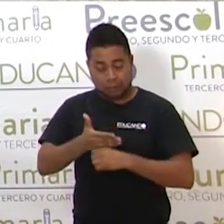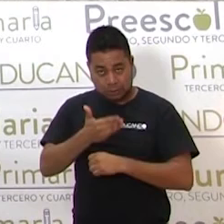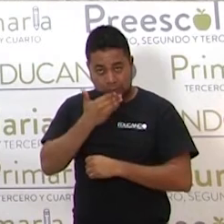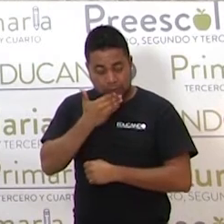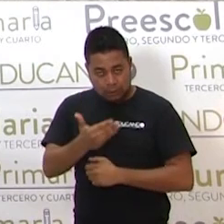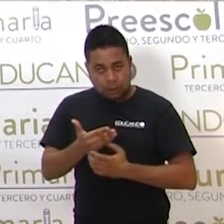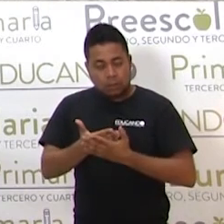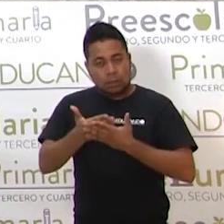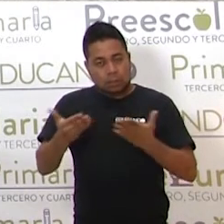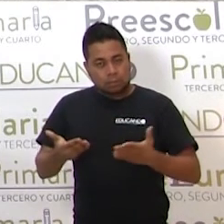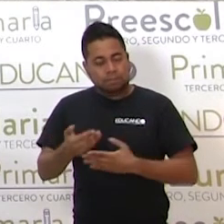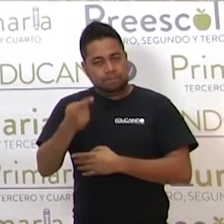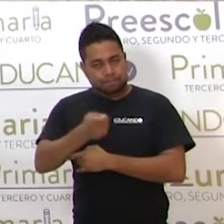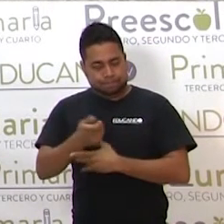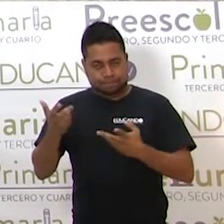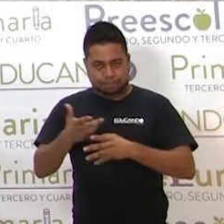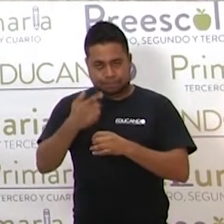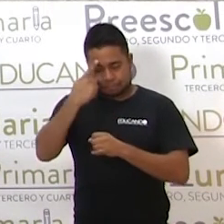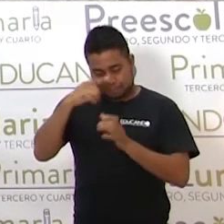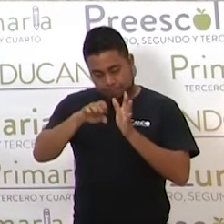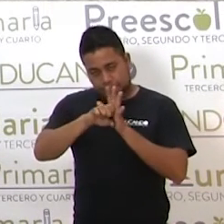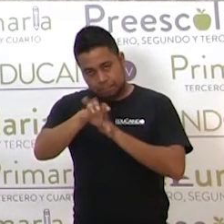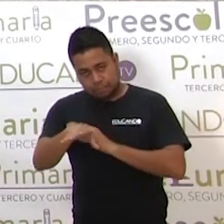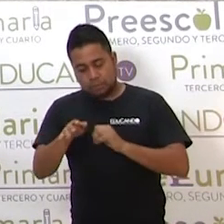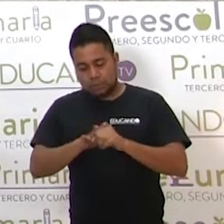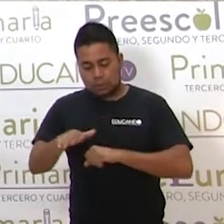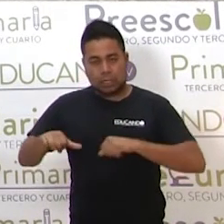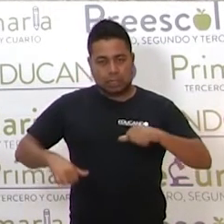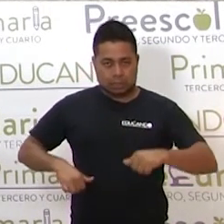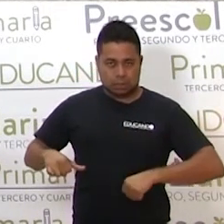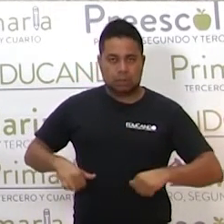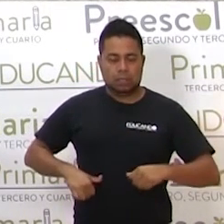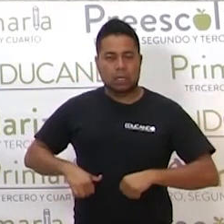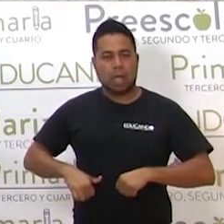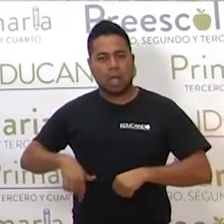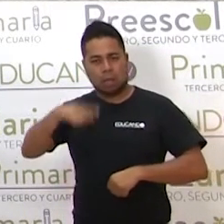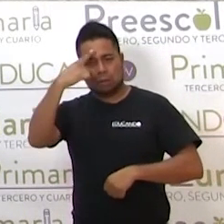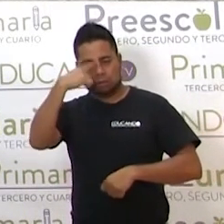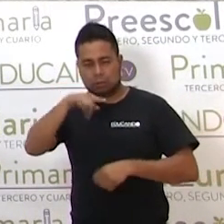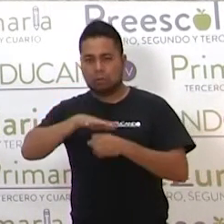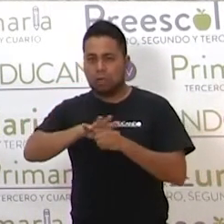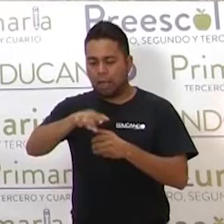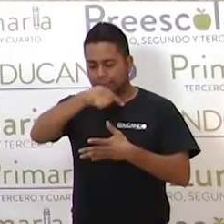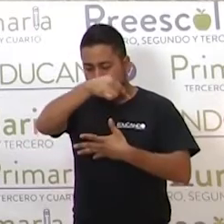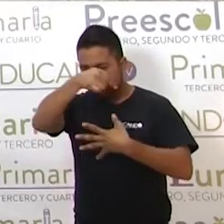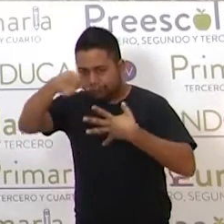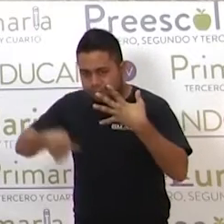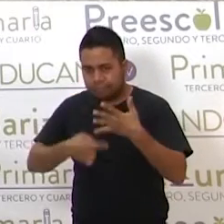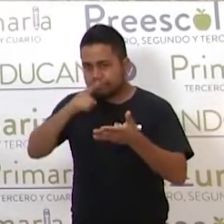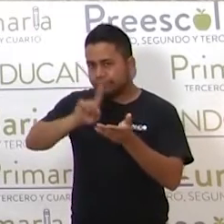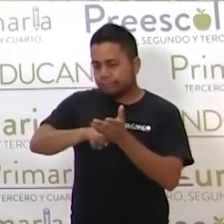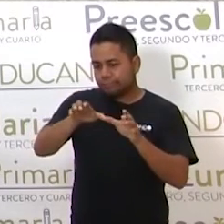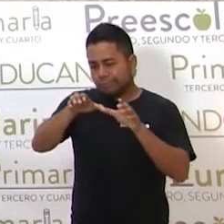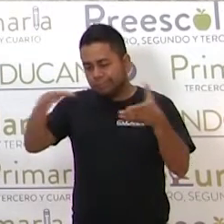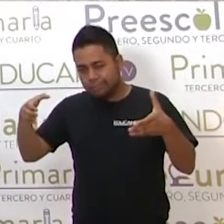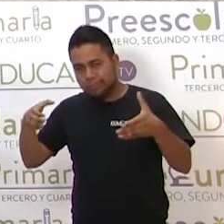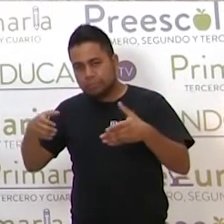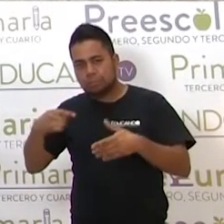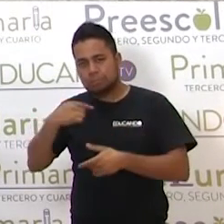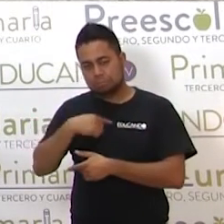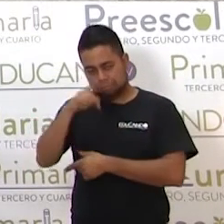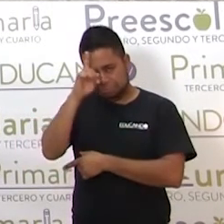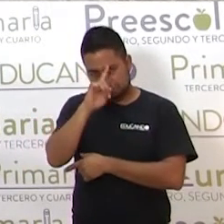ahora vamos a pasar entonces al ejemplo y al ejercicio de cuáles son los elementos de este cuento que yo